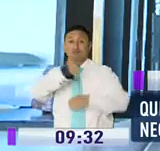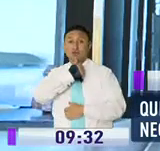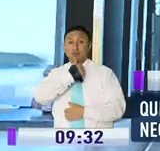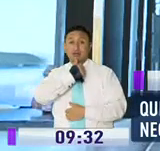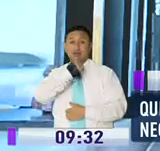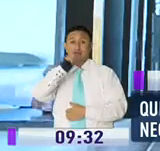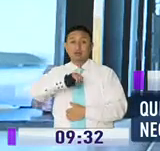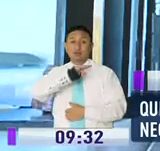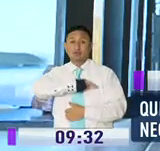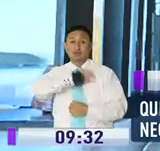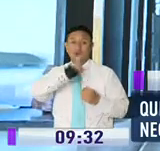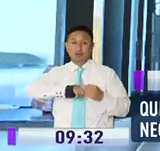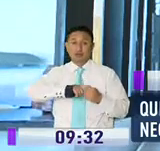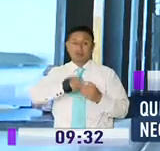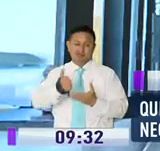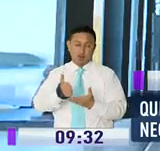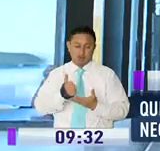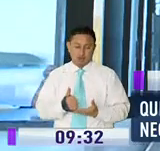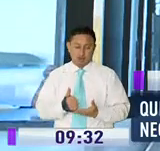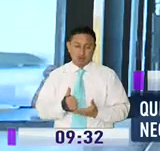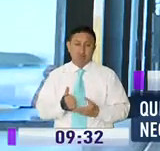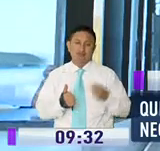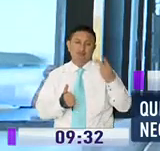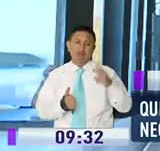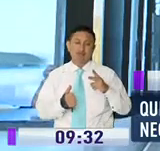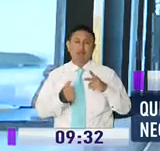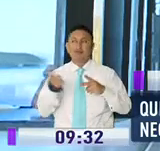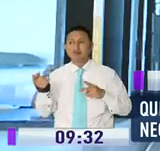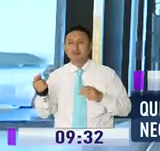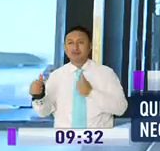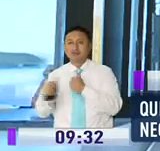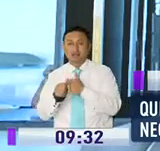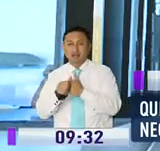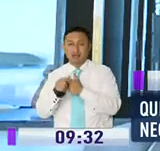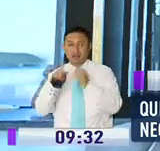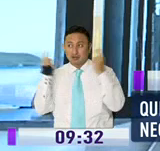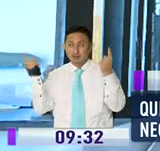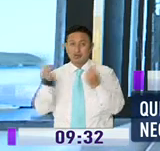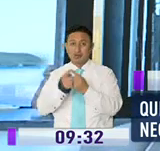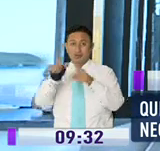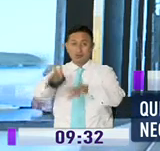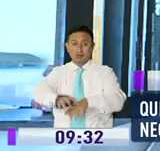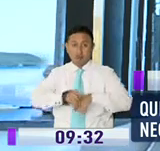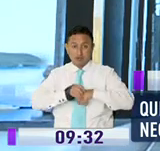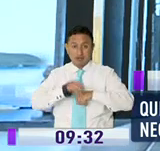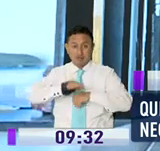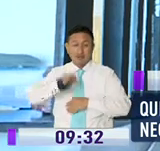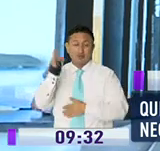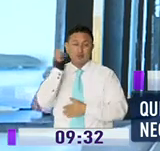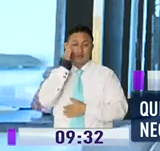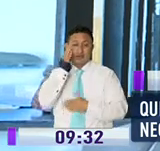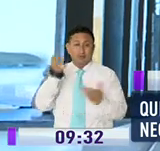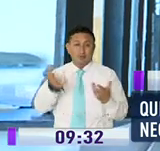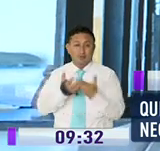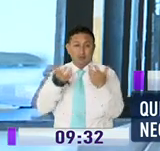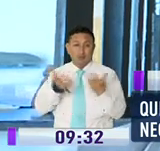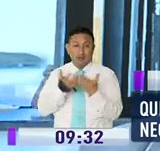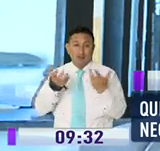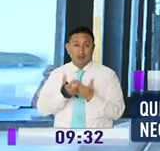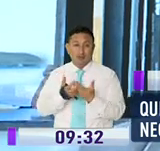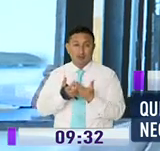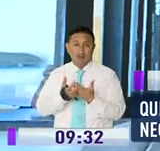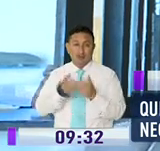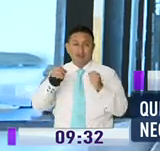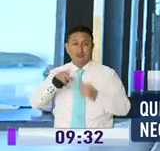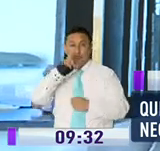y del municipio de Quito y también de productores del área agrícola. Hemos recibido también frutas, vegetales, hemos